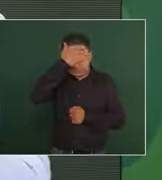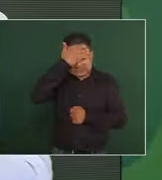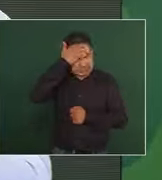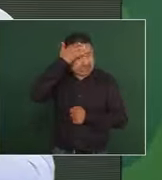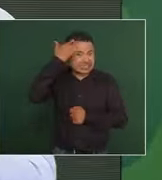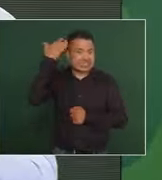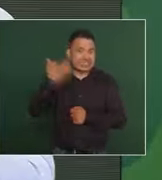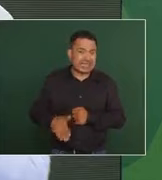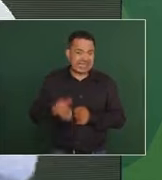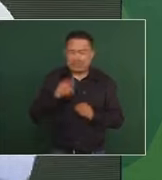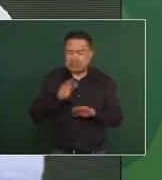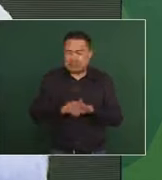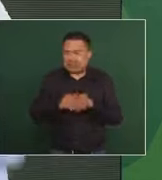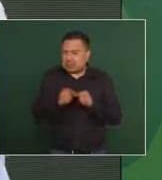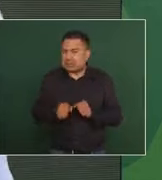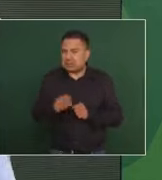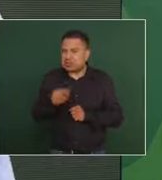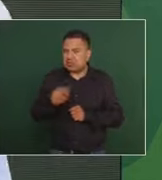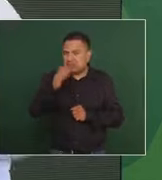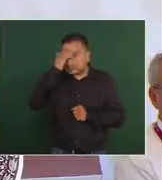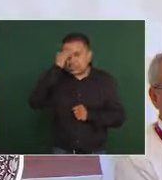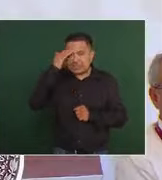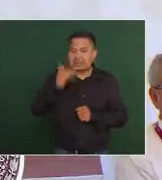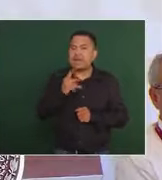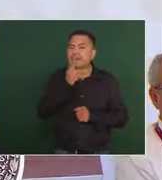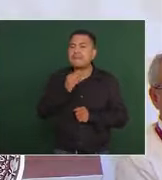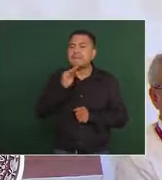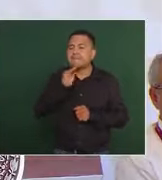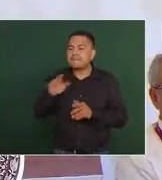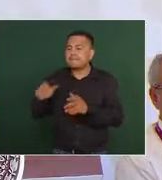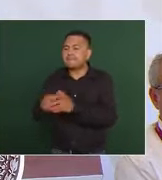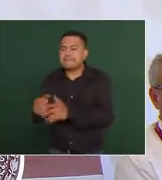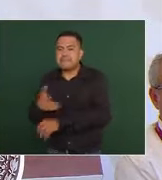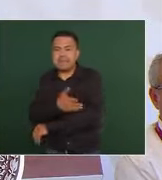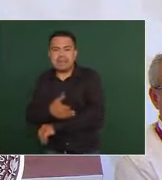estoy seguro que no lo saben los padres,